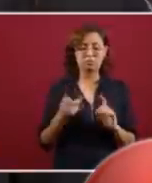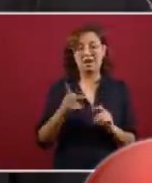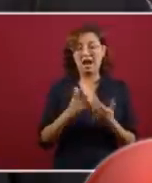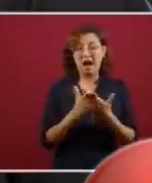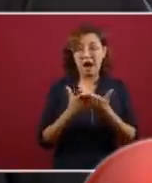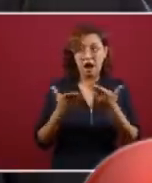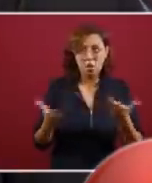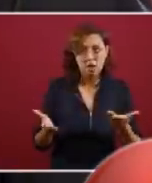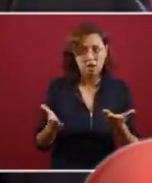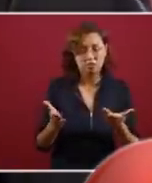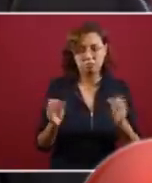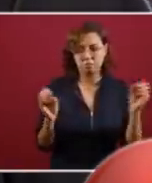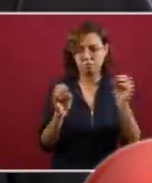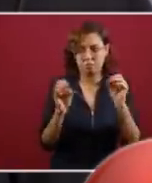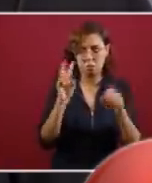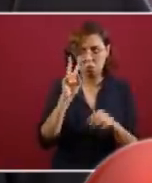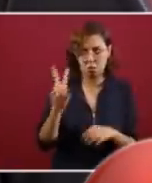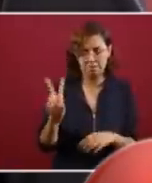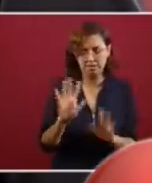pero hace